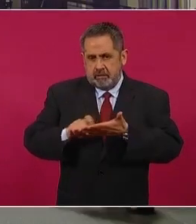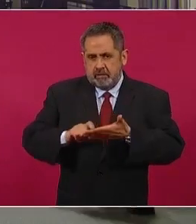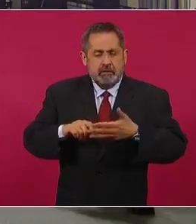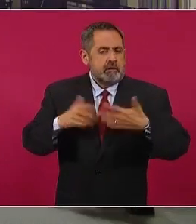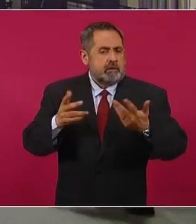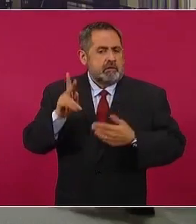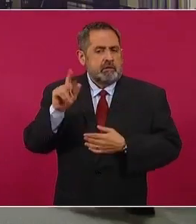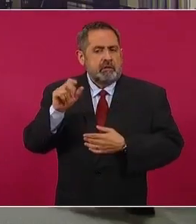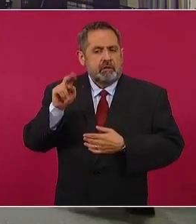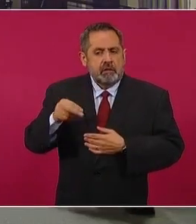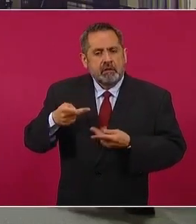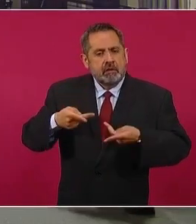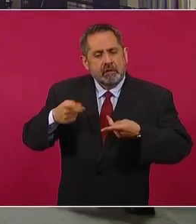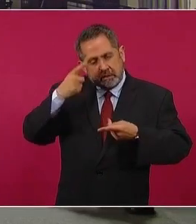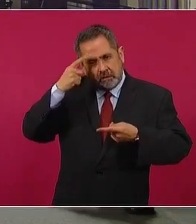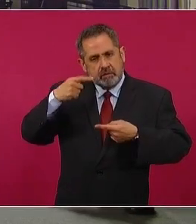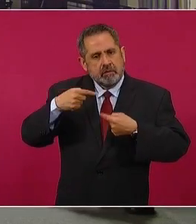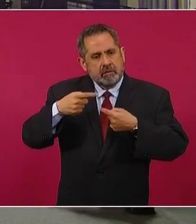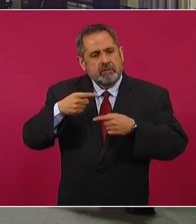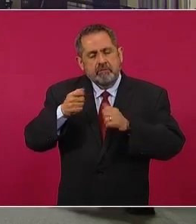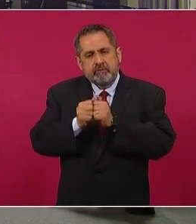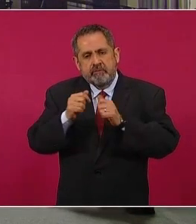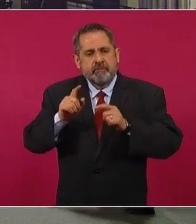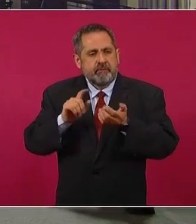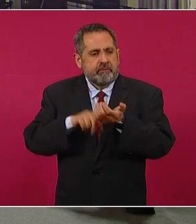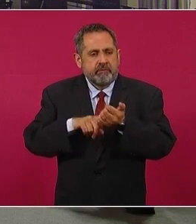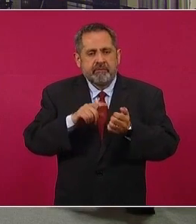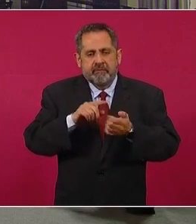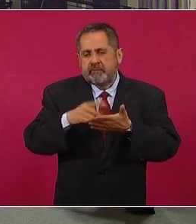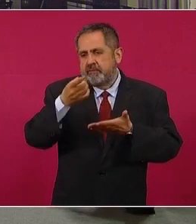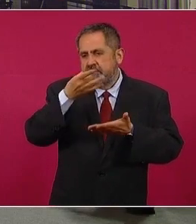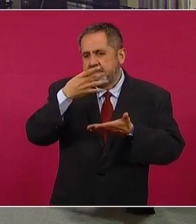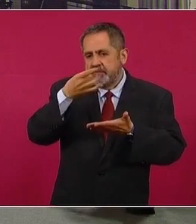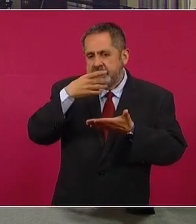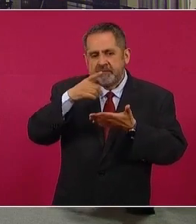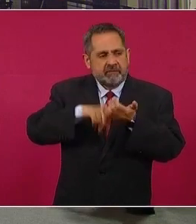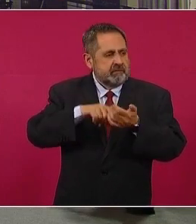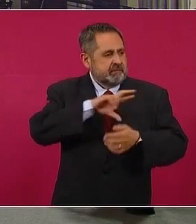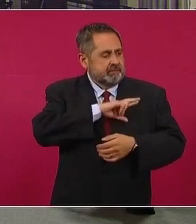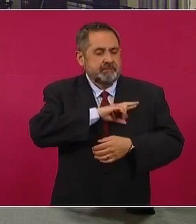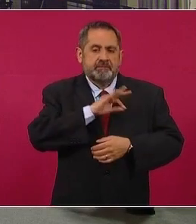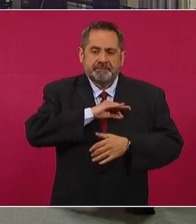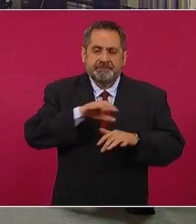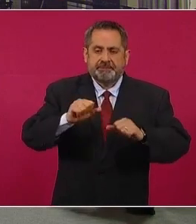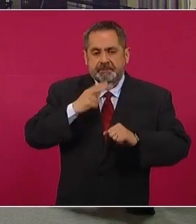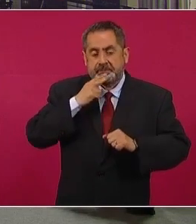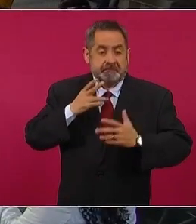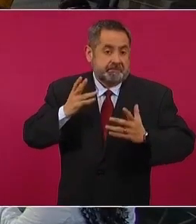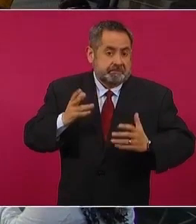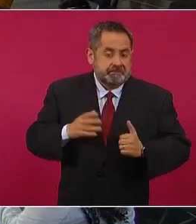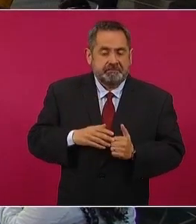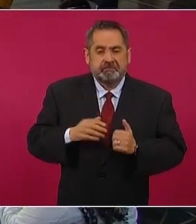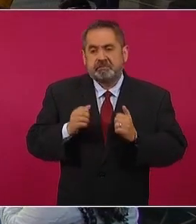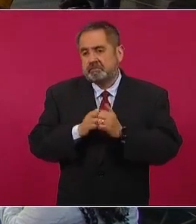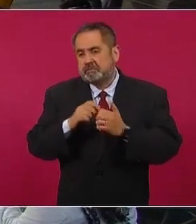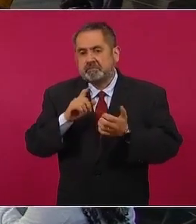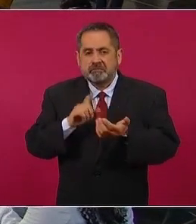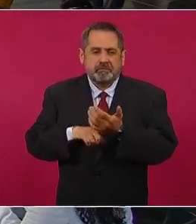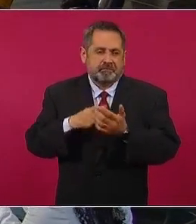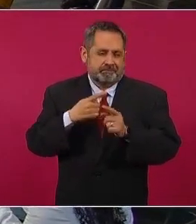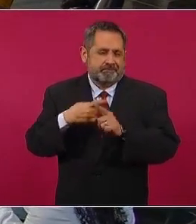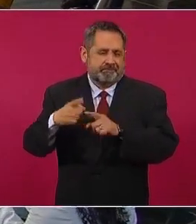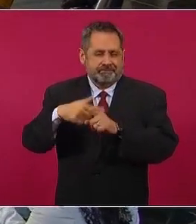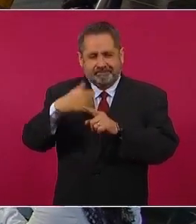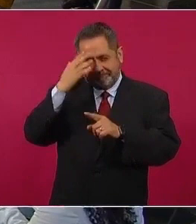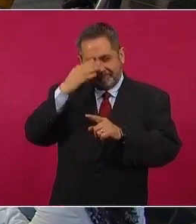alguna estrategia para que también en conjunto la medicina privada lo pueda hacer. No sé si a través de la utilización de los mecanismos